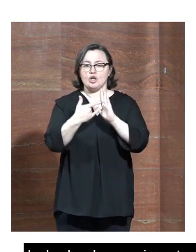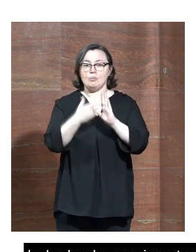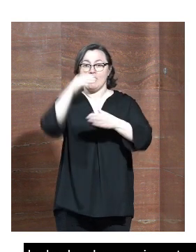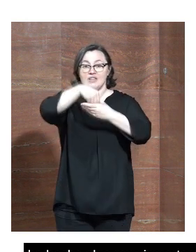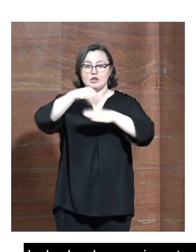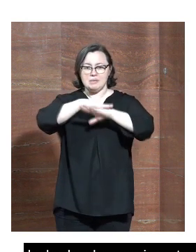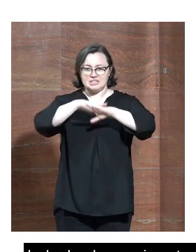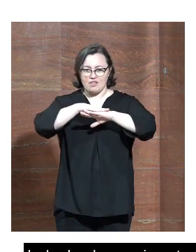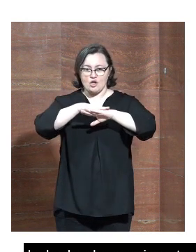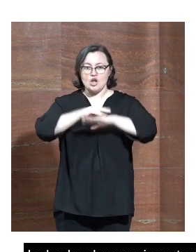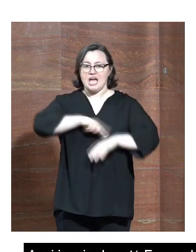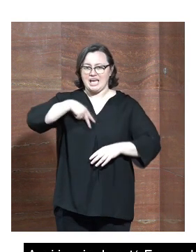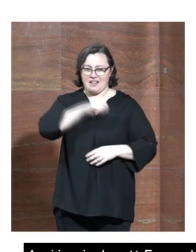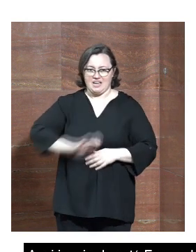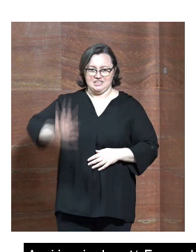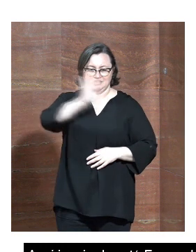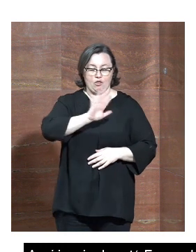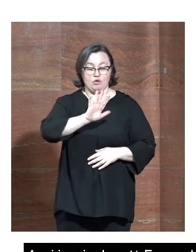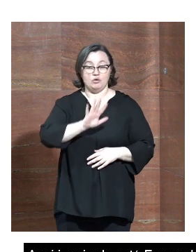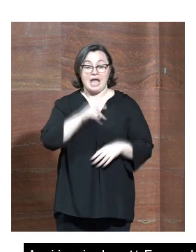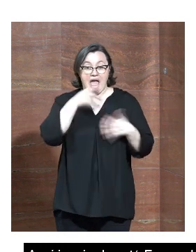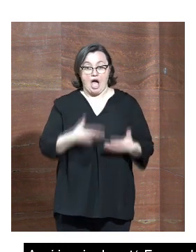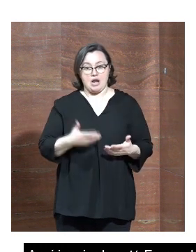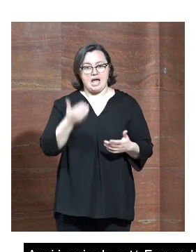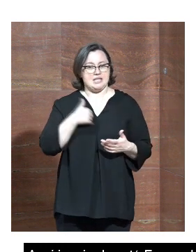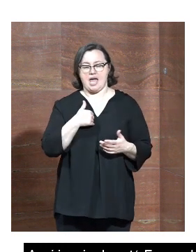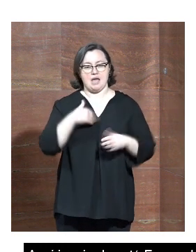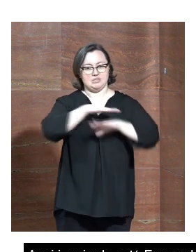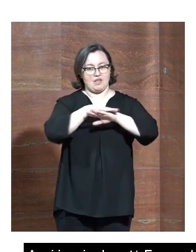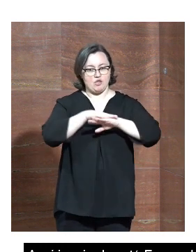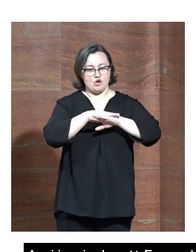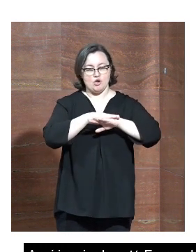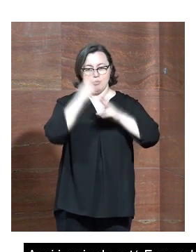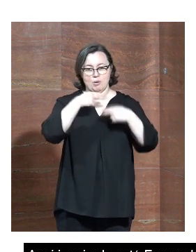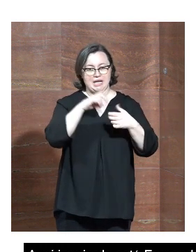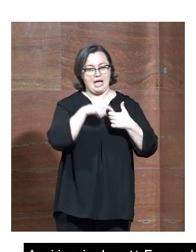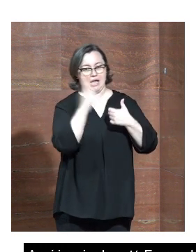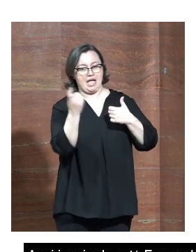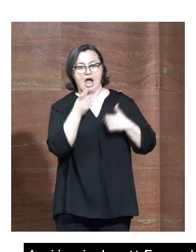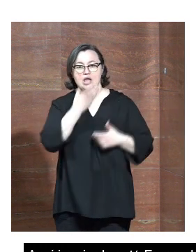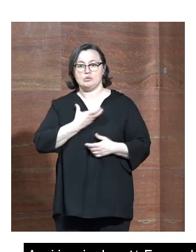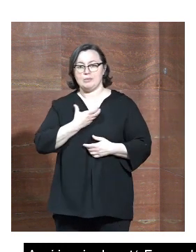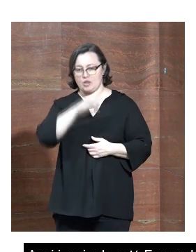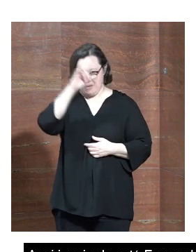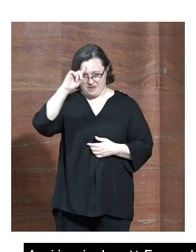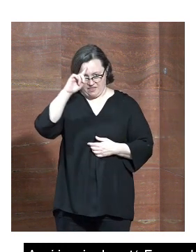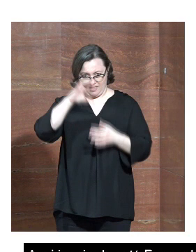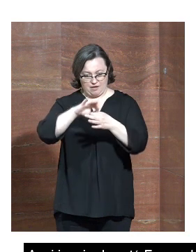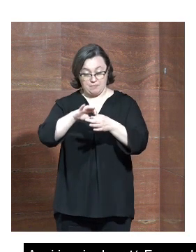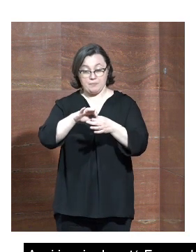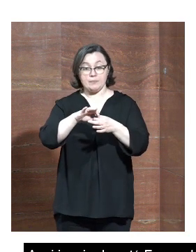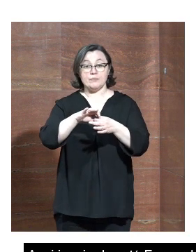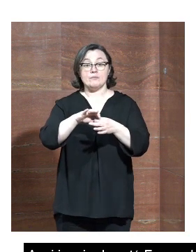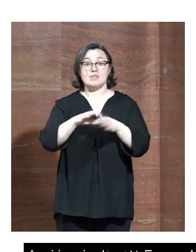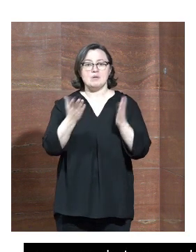dentro de la Administración General del Estado. Ahora ya no está en la Administración General del Estado, está en el Ayuntamiento de Madrid,